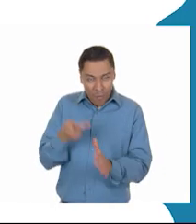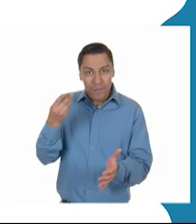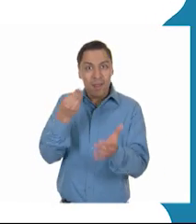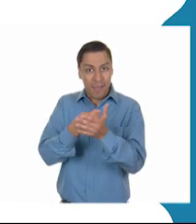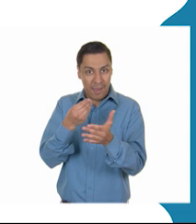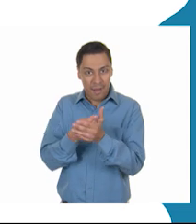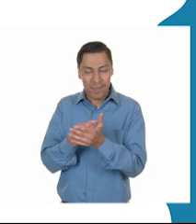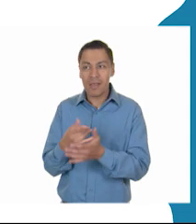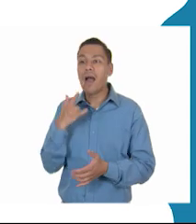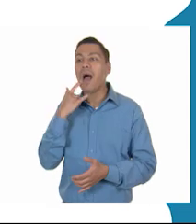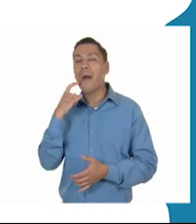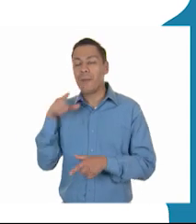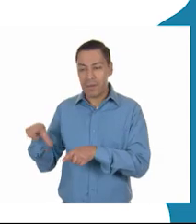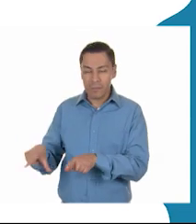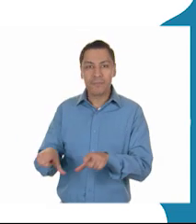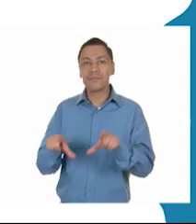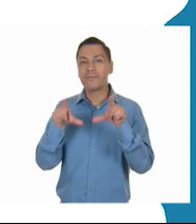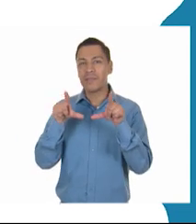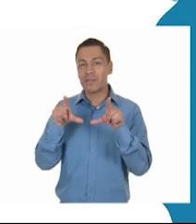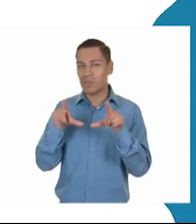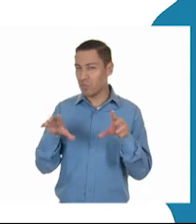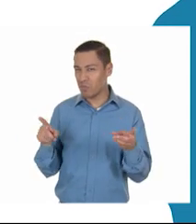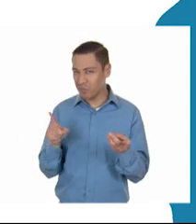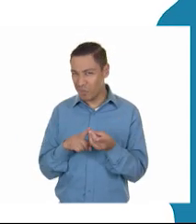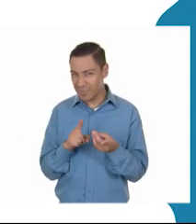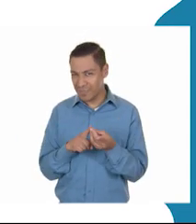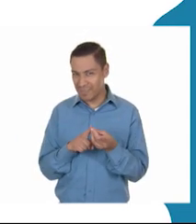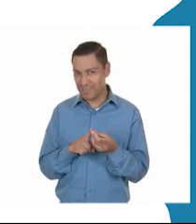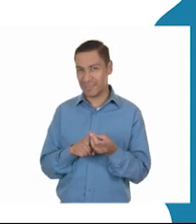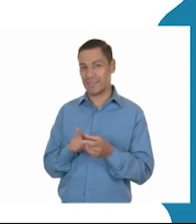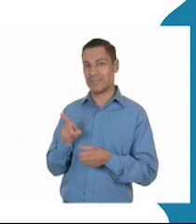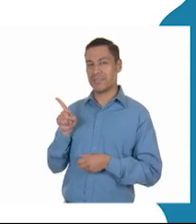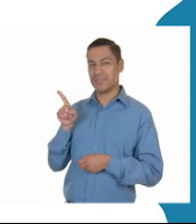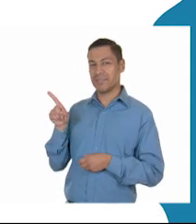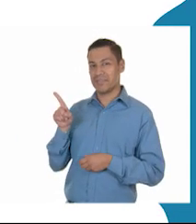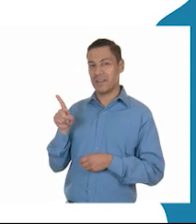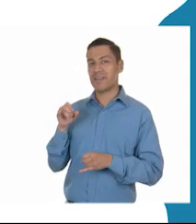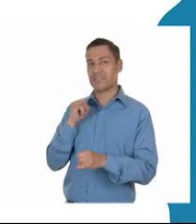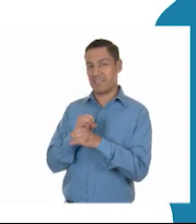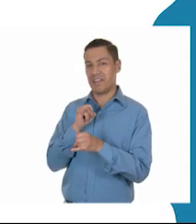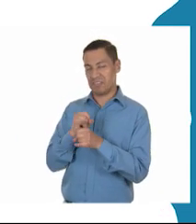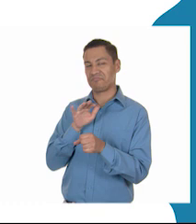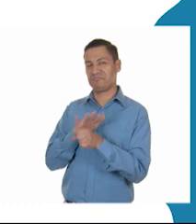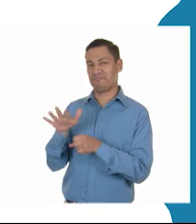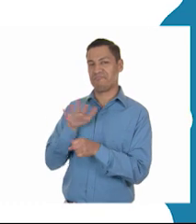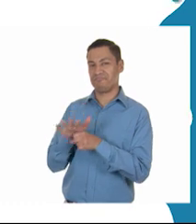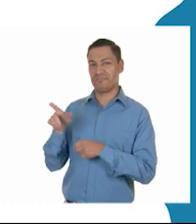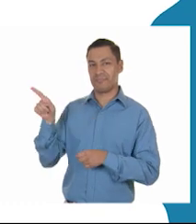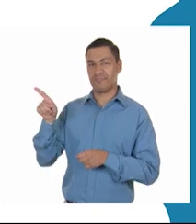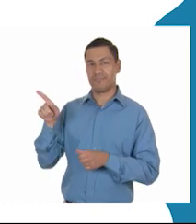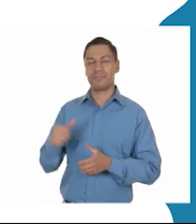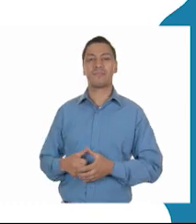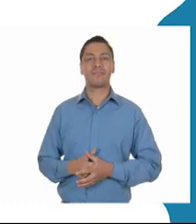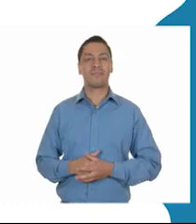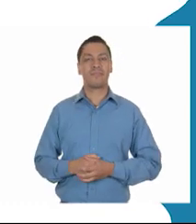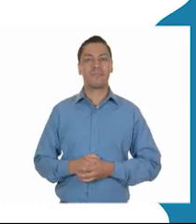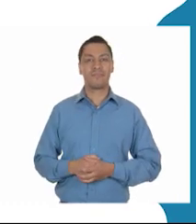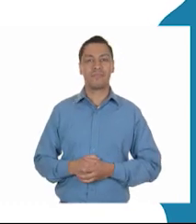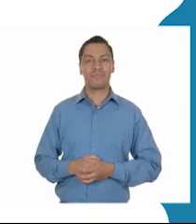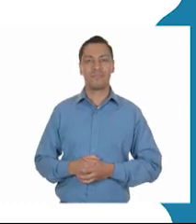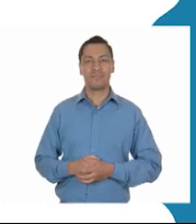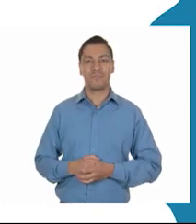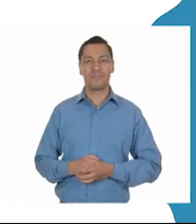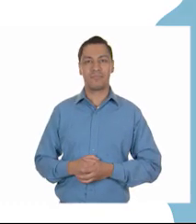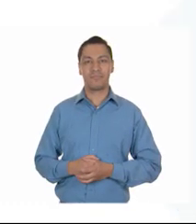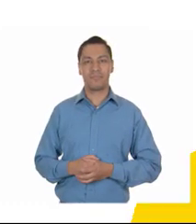programas de Aprende en Casa, los puedes encontrar en la siguiente liga. aprendencasa.cep.gov.mx